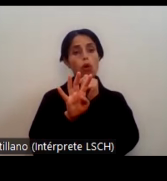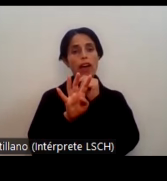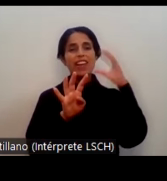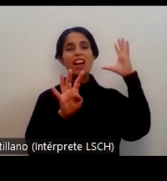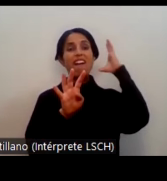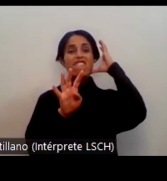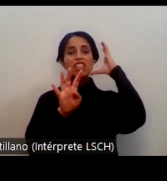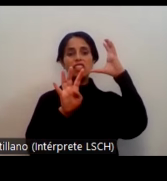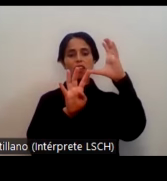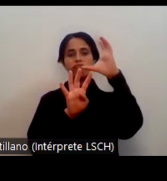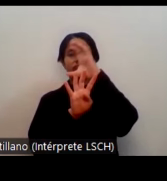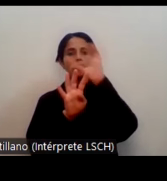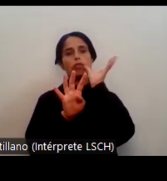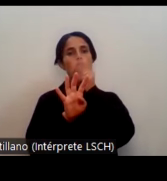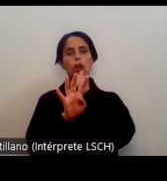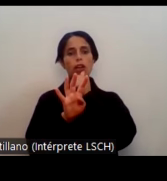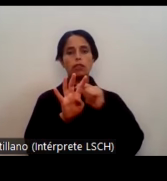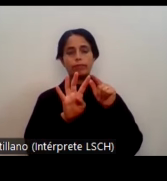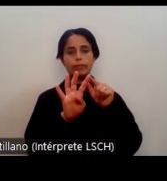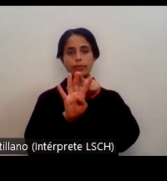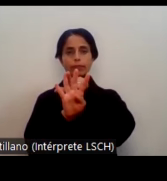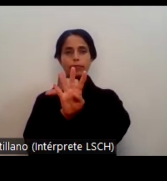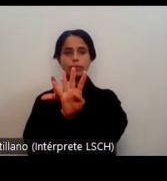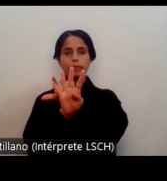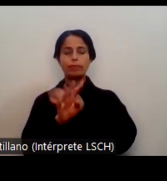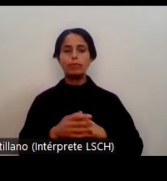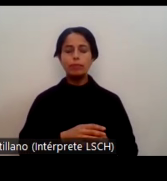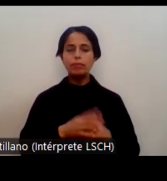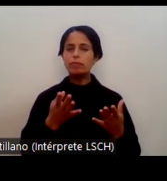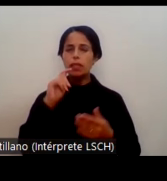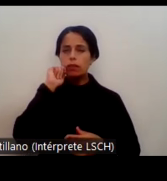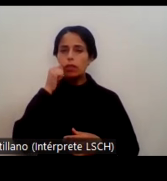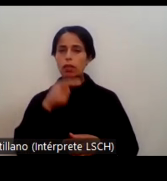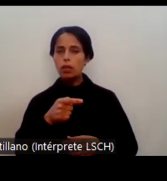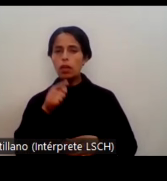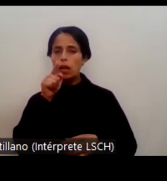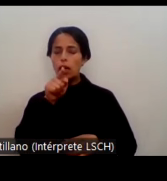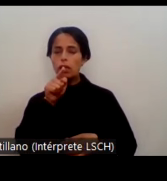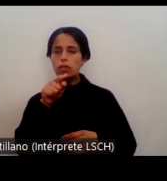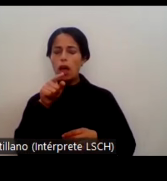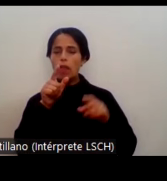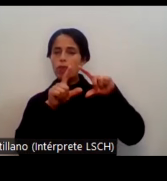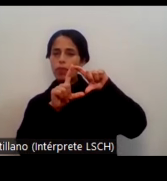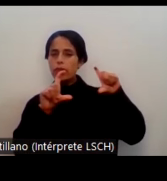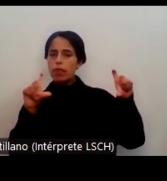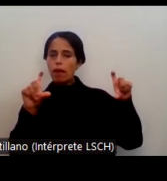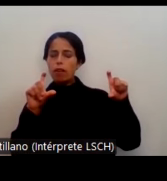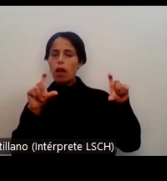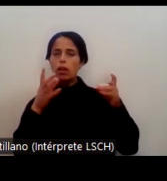ajuar, del acompañamiento funerario, figuraba precisamente esta tableta que también representa